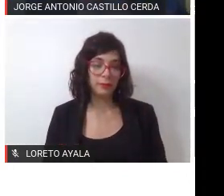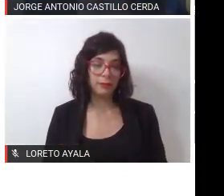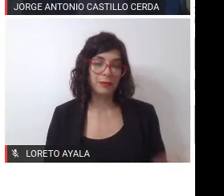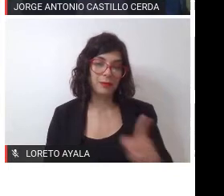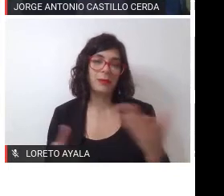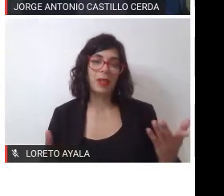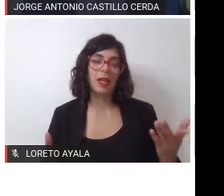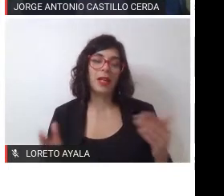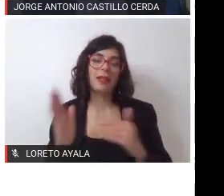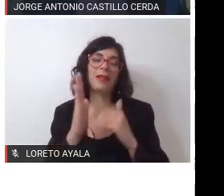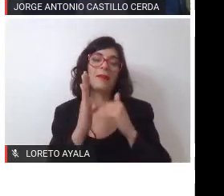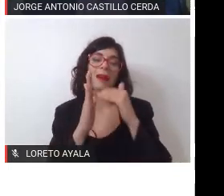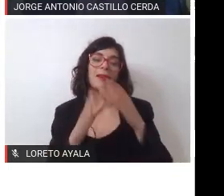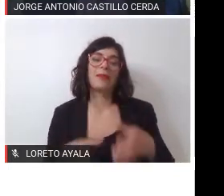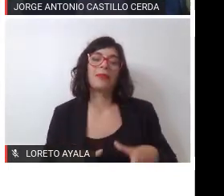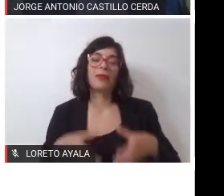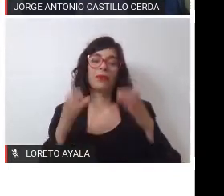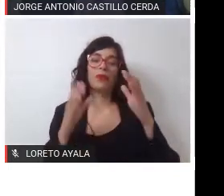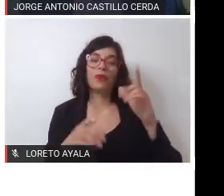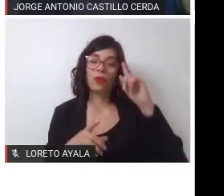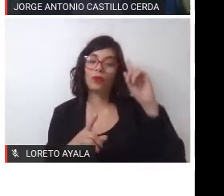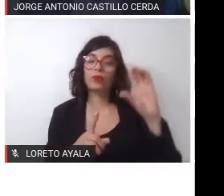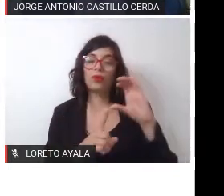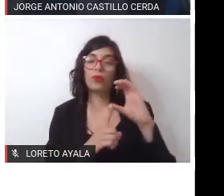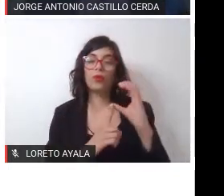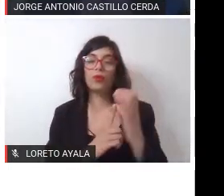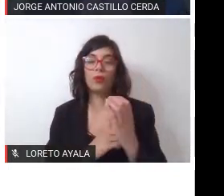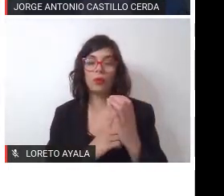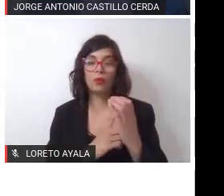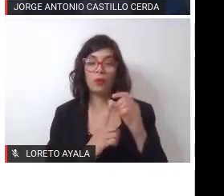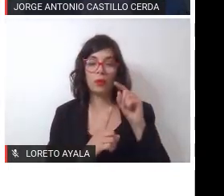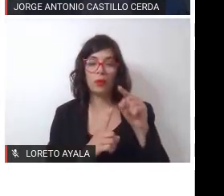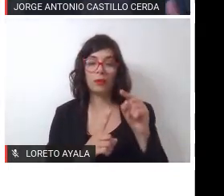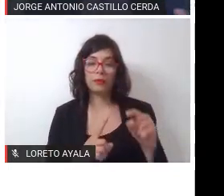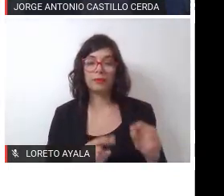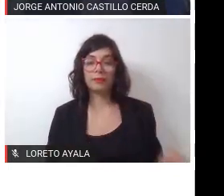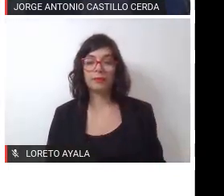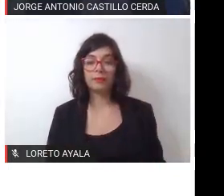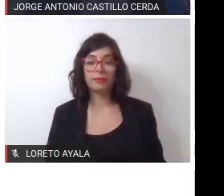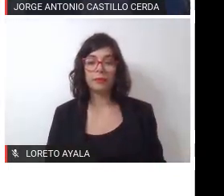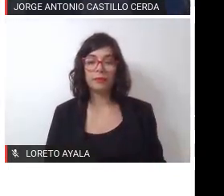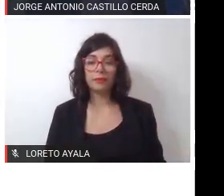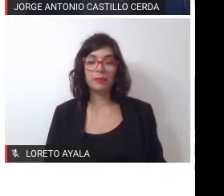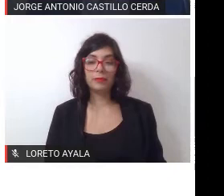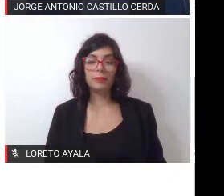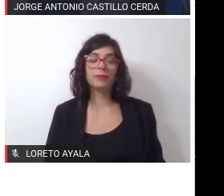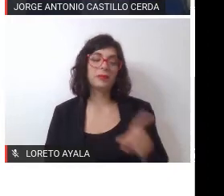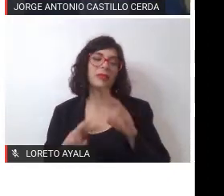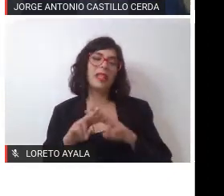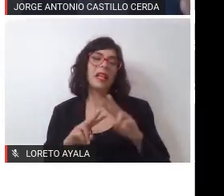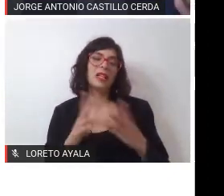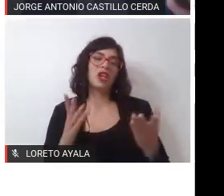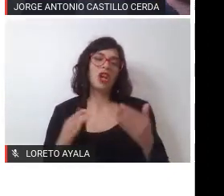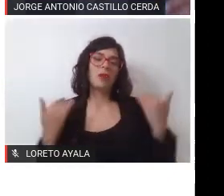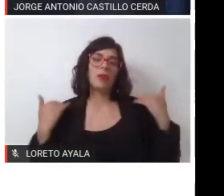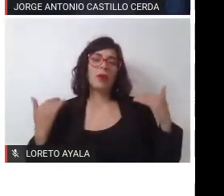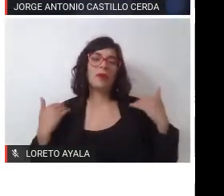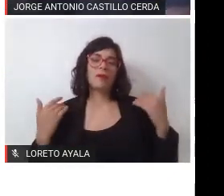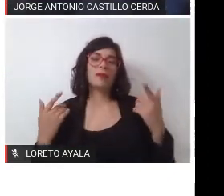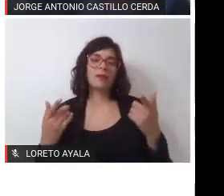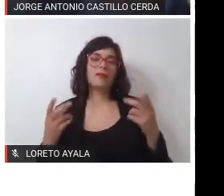Municipalidad de Montepatria, que invita a hacer educación física a través de